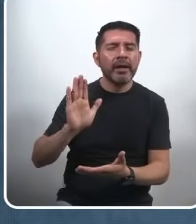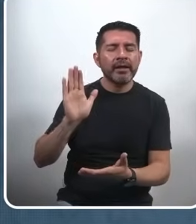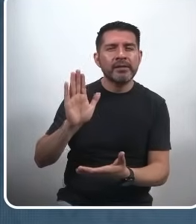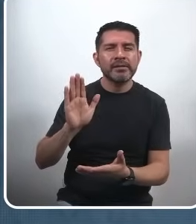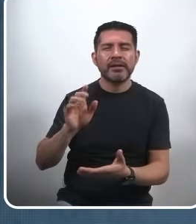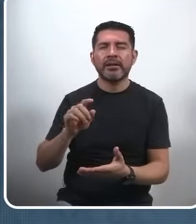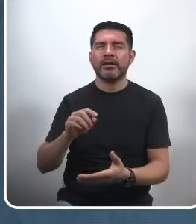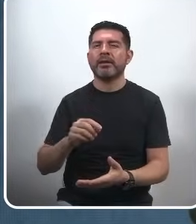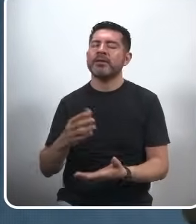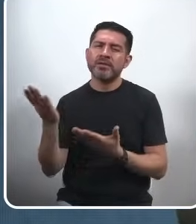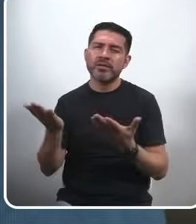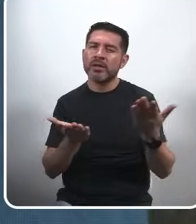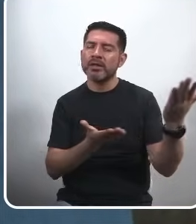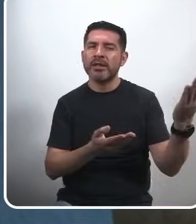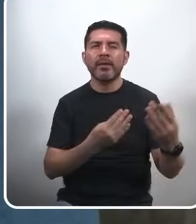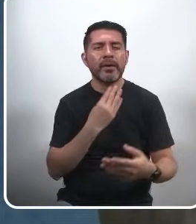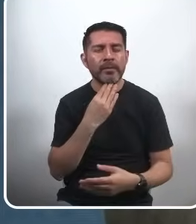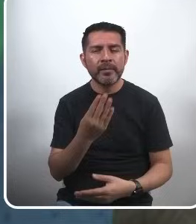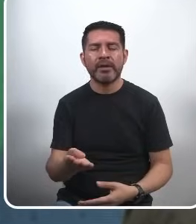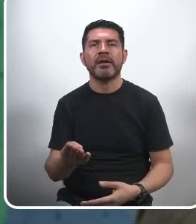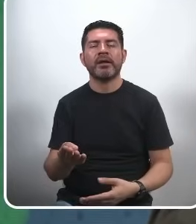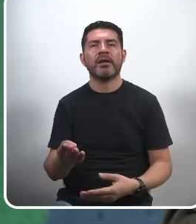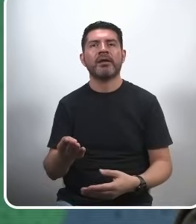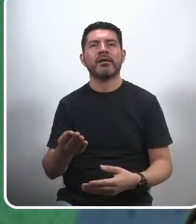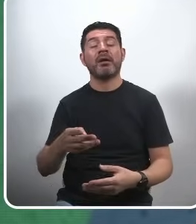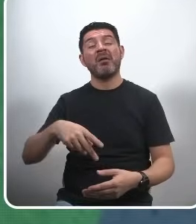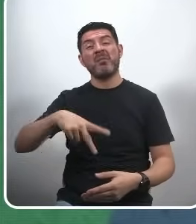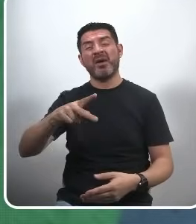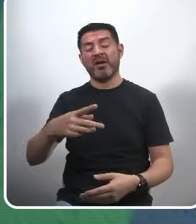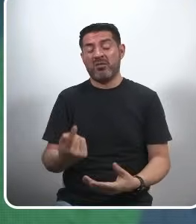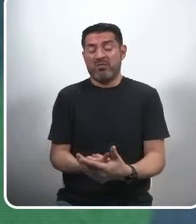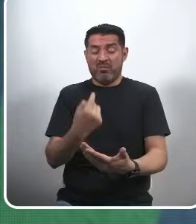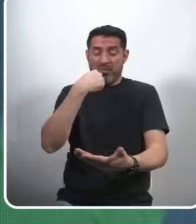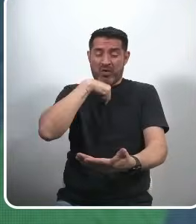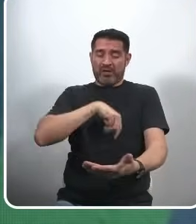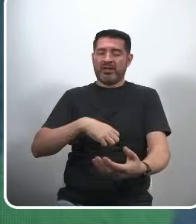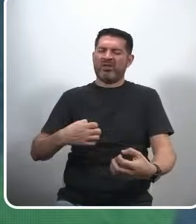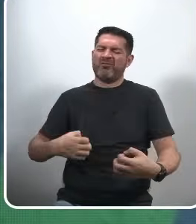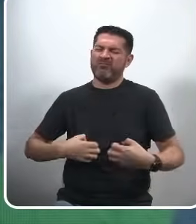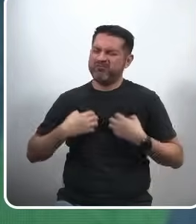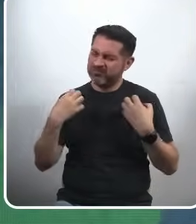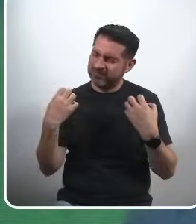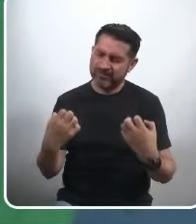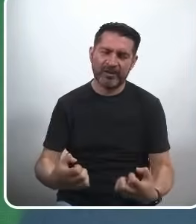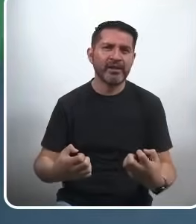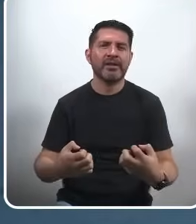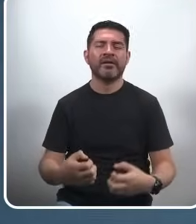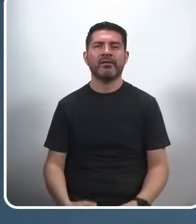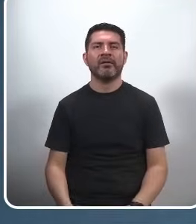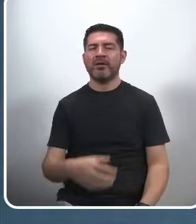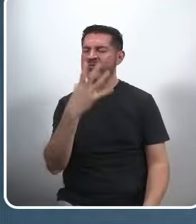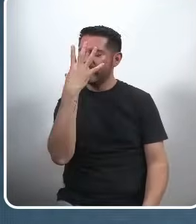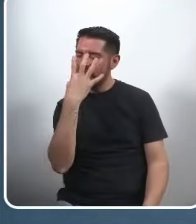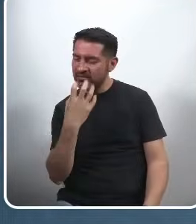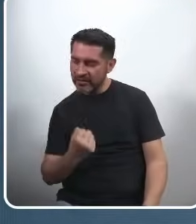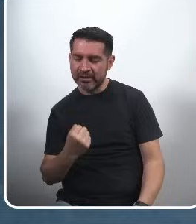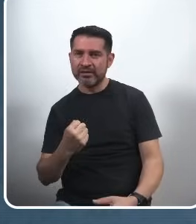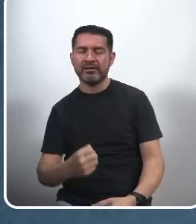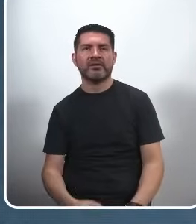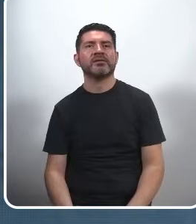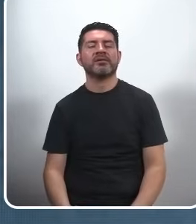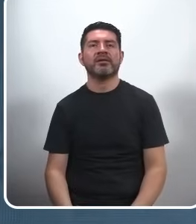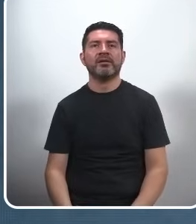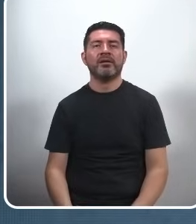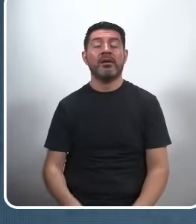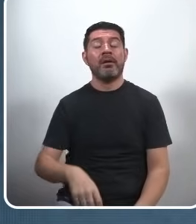los amigos, pero por dentro están enojados, están frustrados. Eso es solo llevarse bien, pero